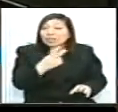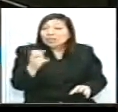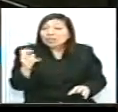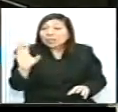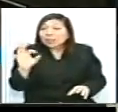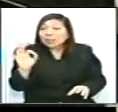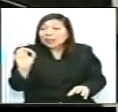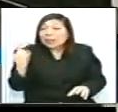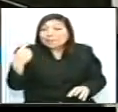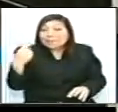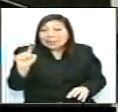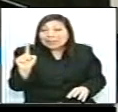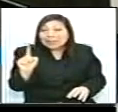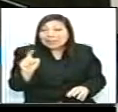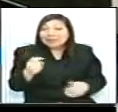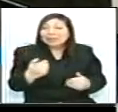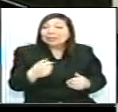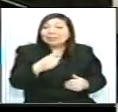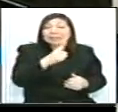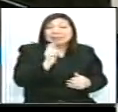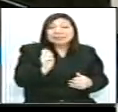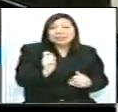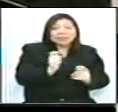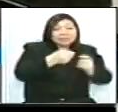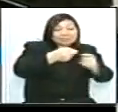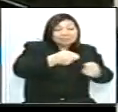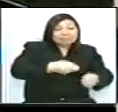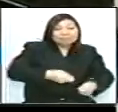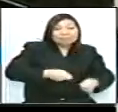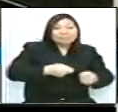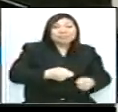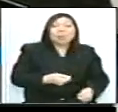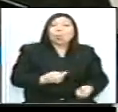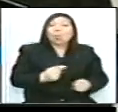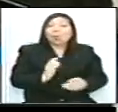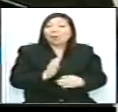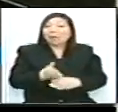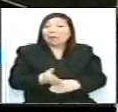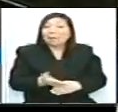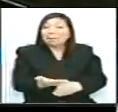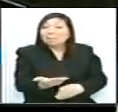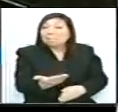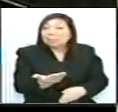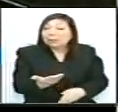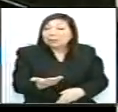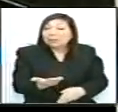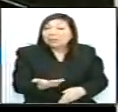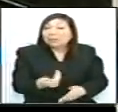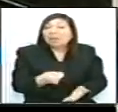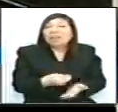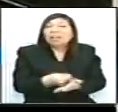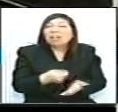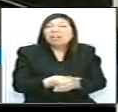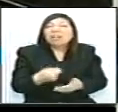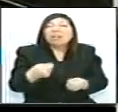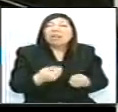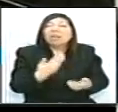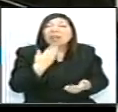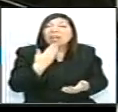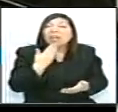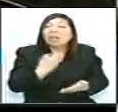150 millones, le dieron 100 a agricultura. Y cuando fuimos a reclamar y decirles en qué van a